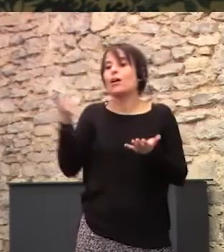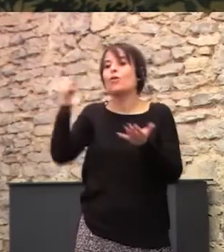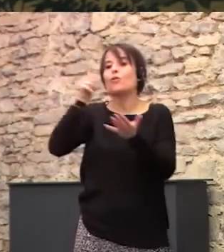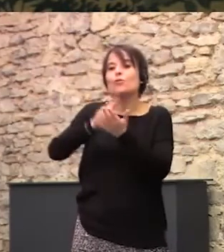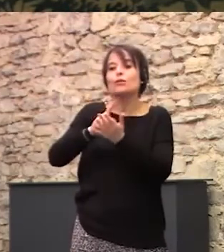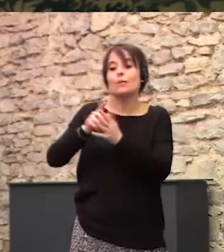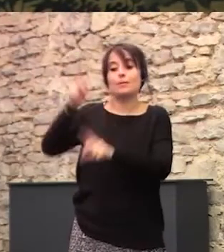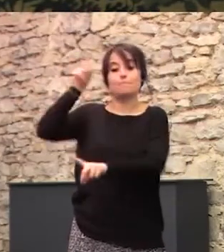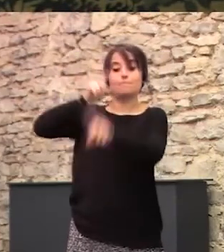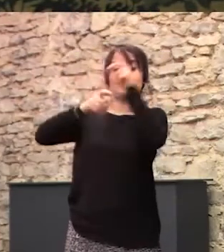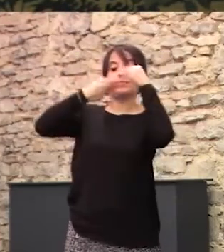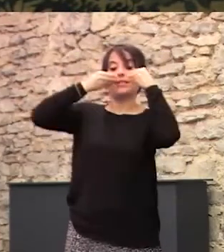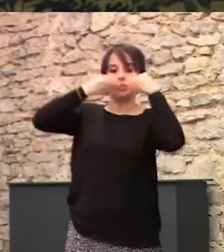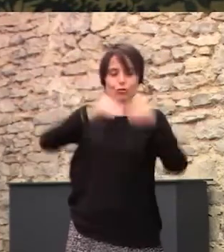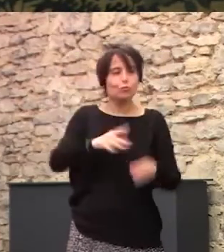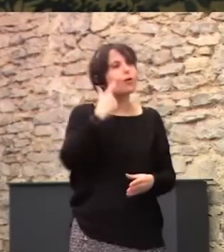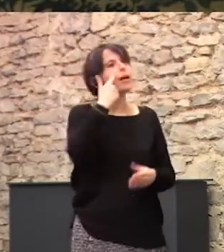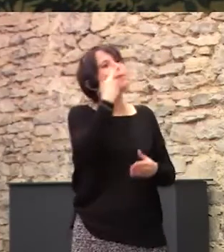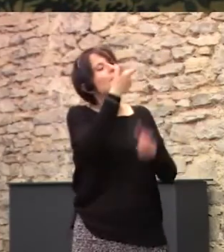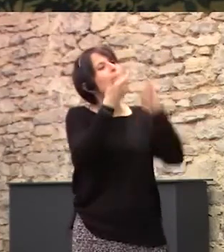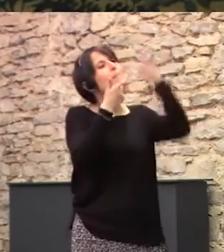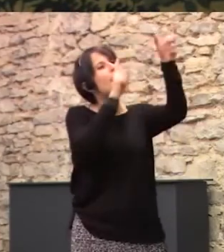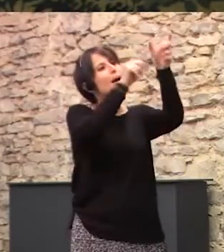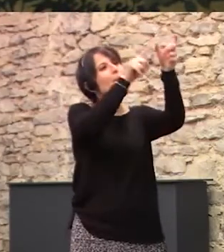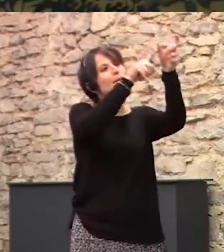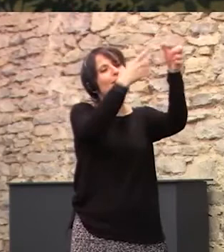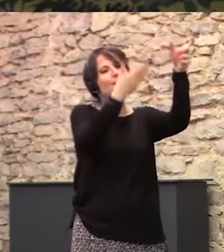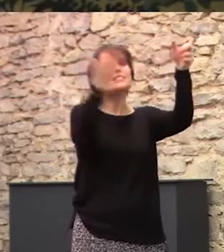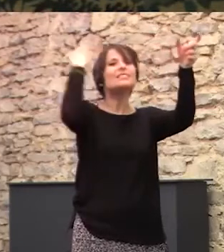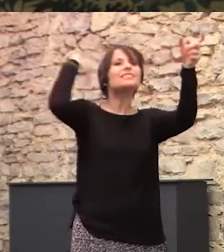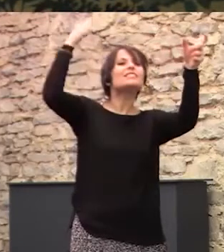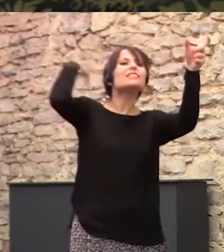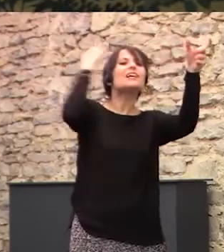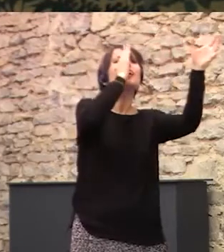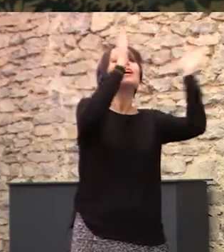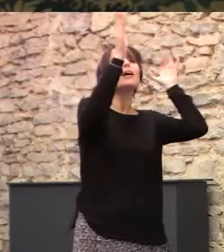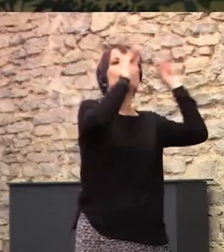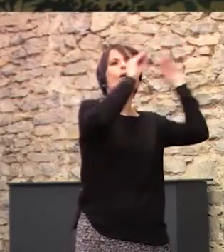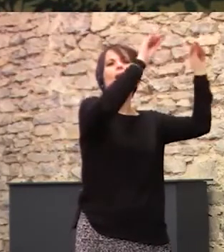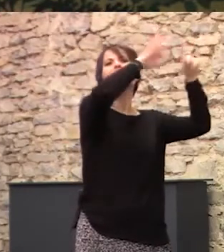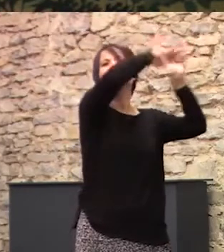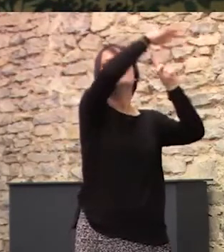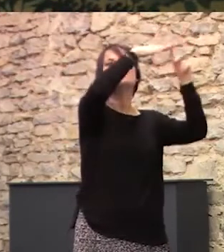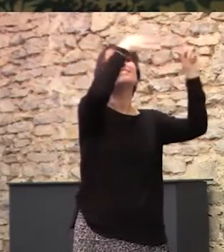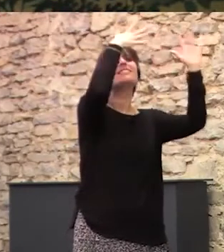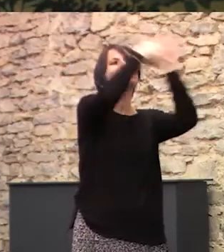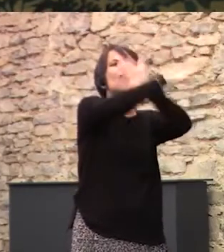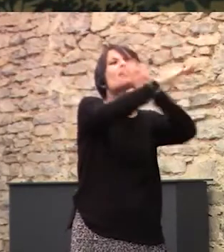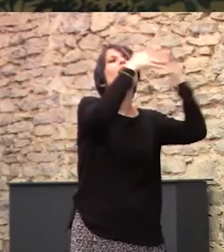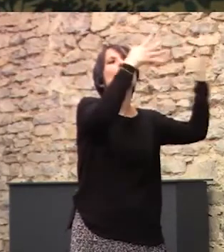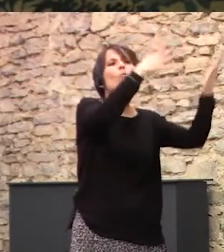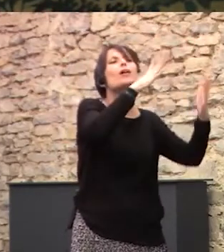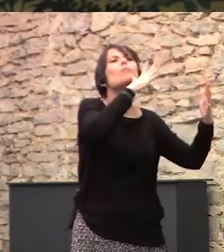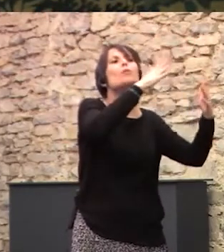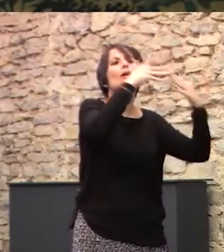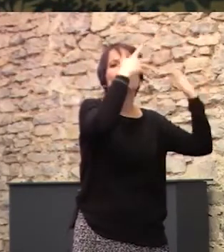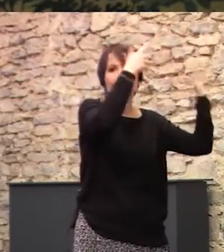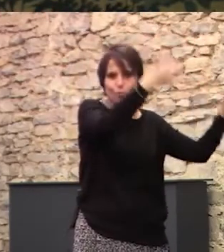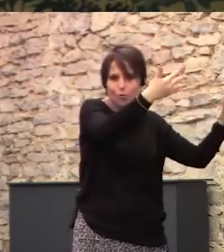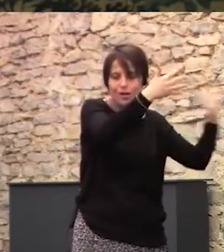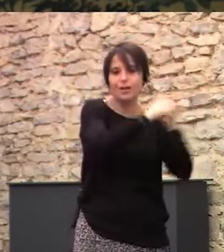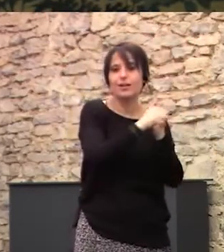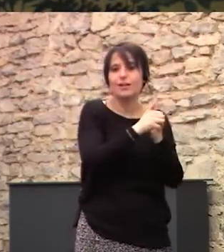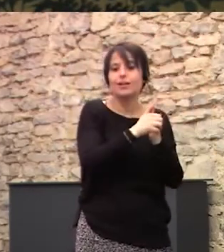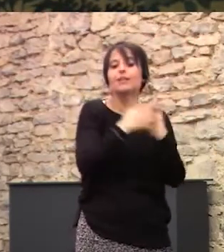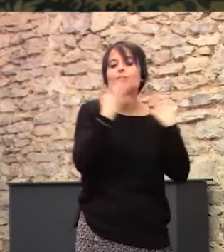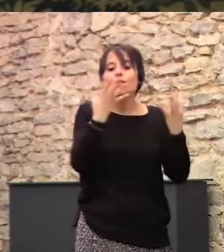a la historia y decir, a ver, esta palabra en aquel contexto, ¿qué quería decir y por qué se utilizó? Por lo